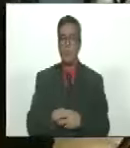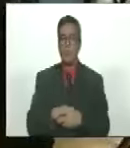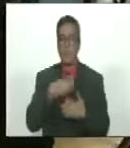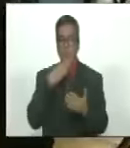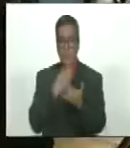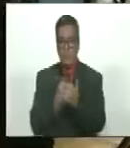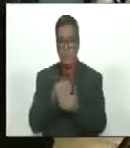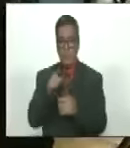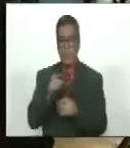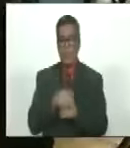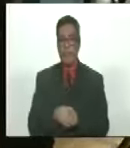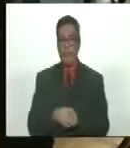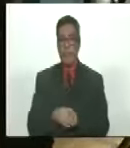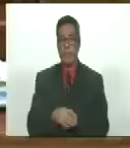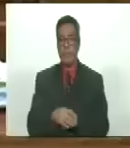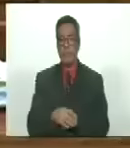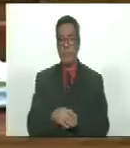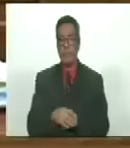Gracias,